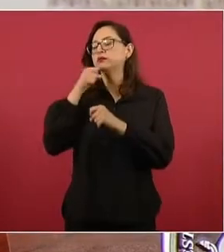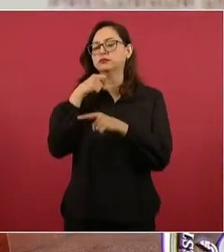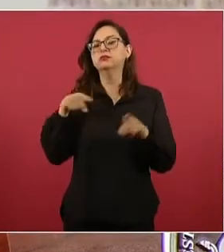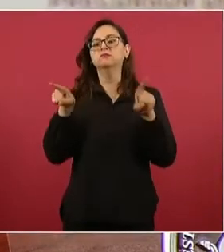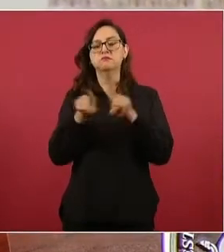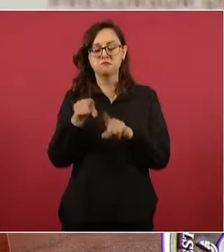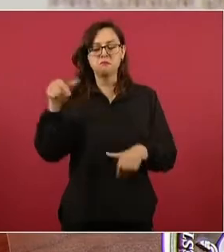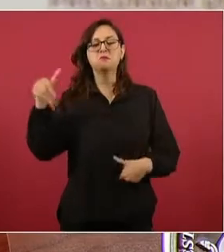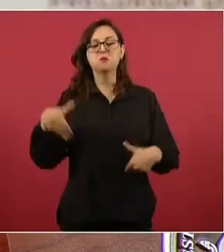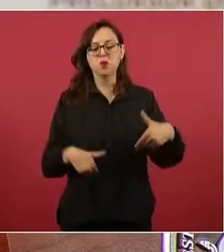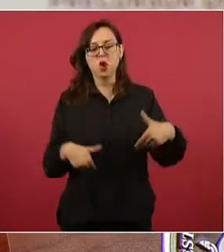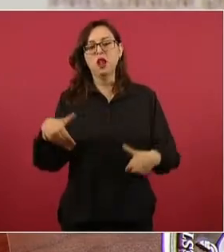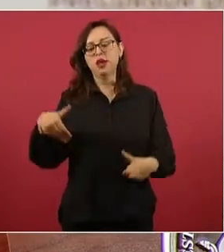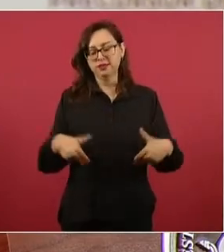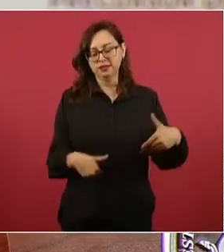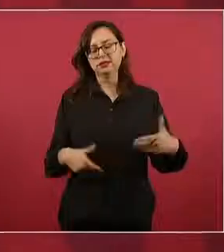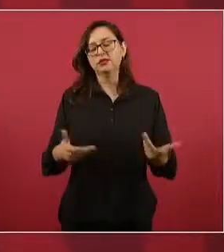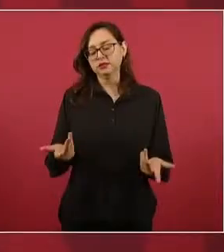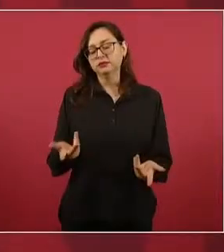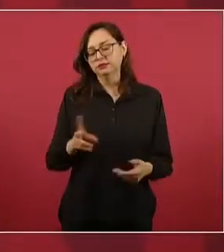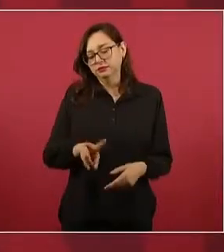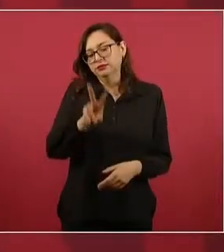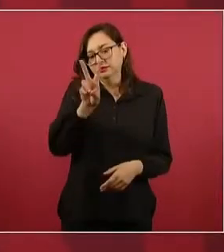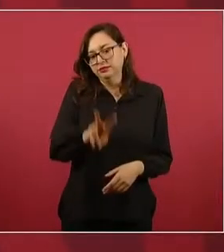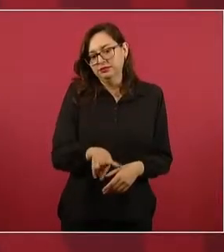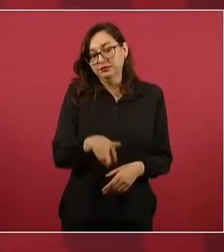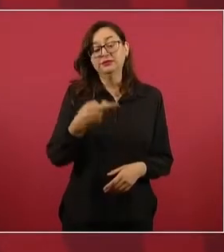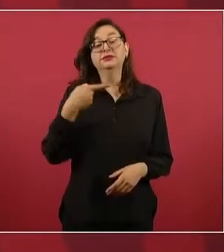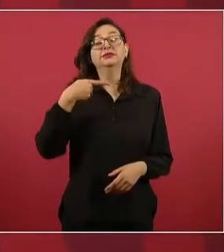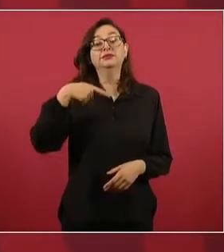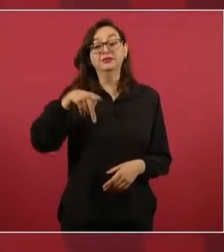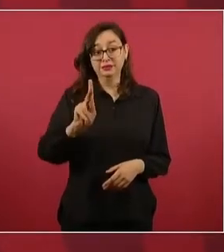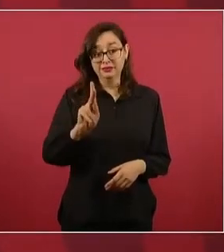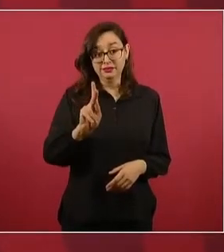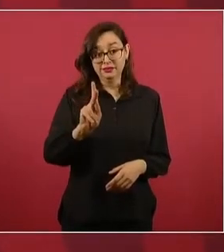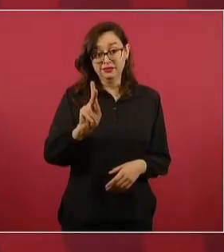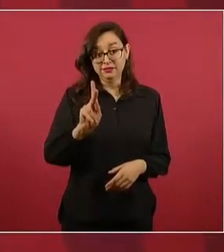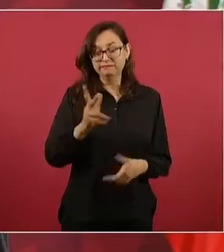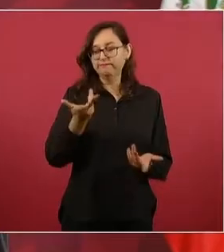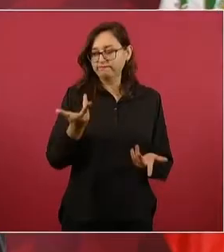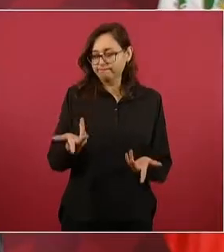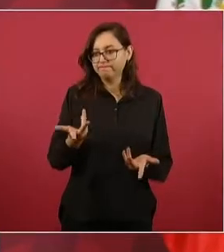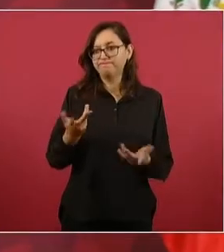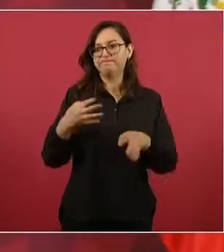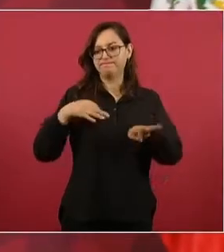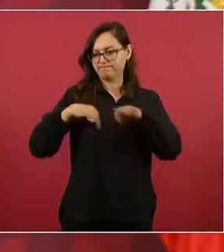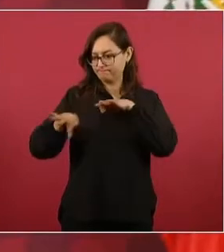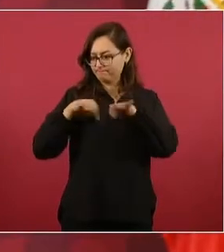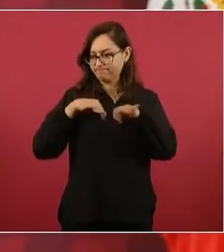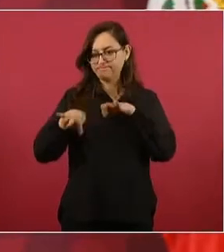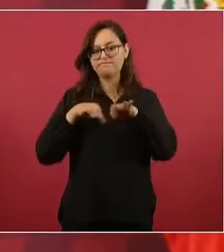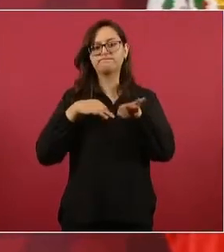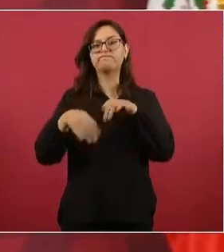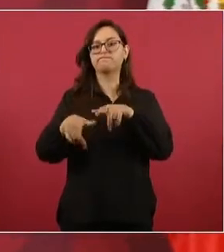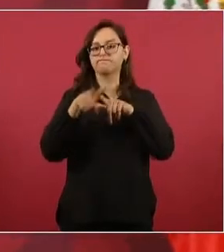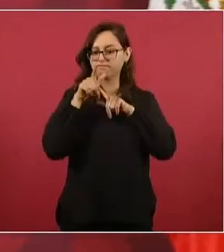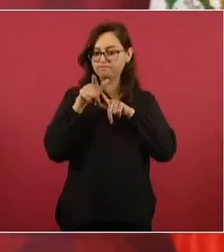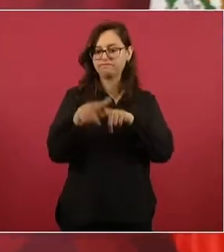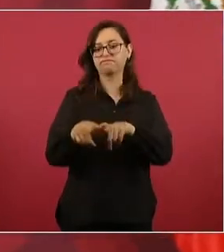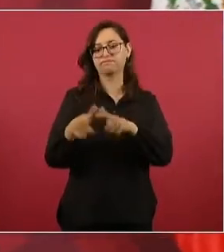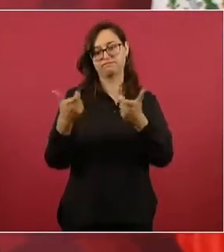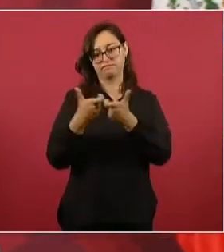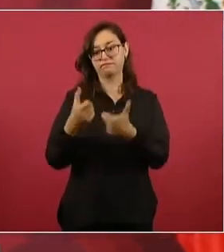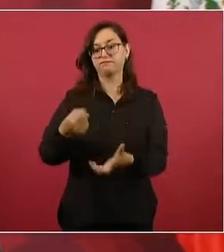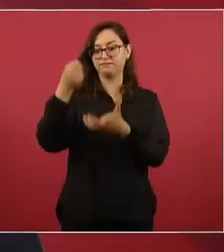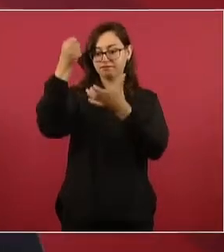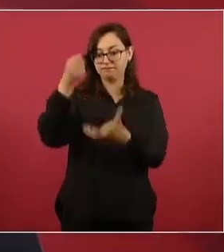pero no han dejado de trabajar en México, de invertir. En